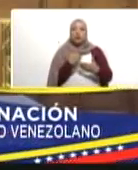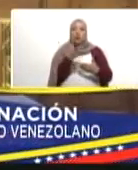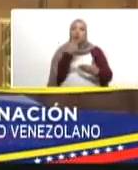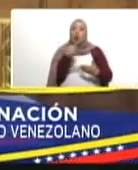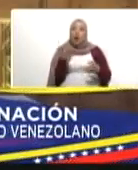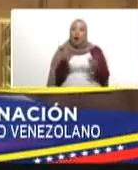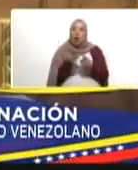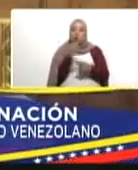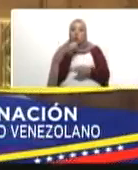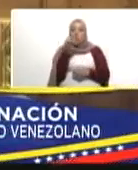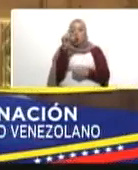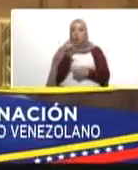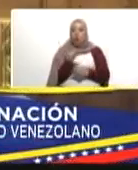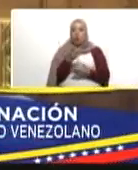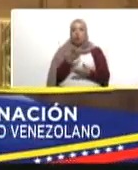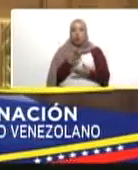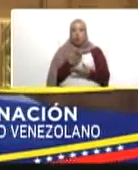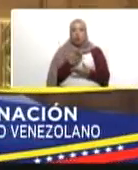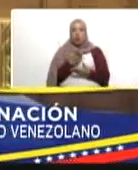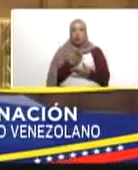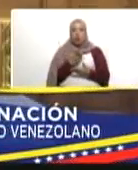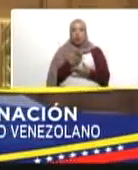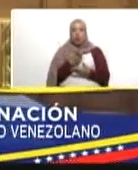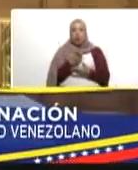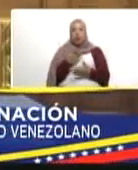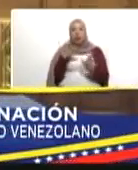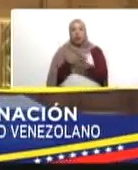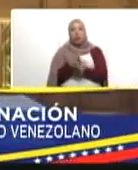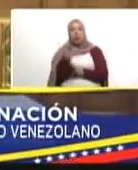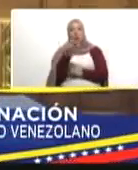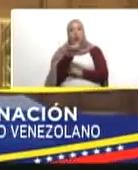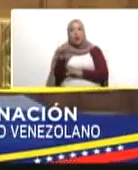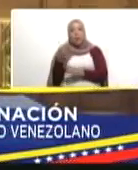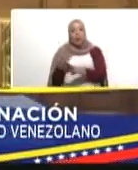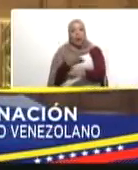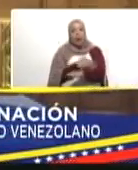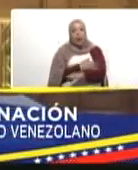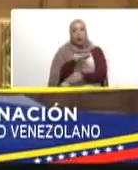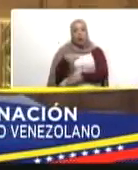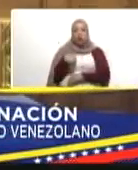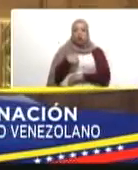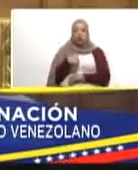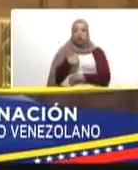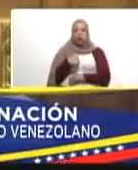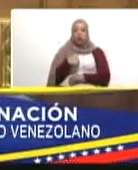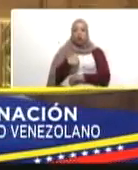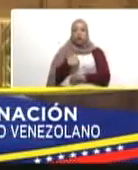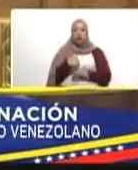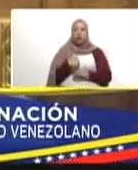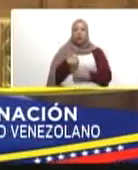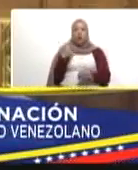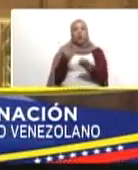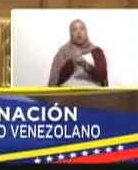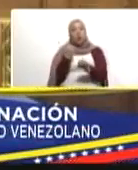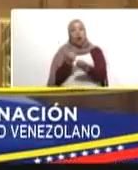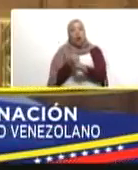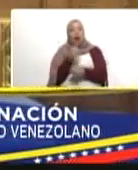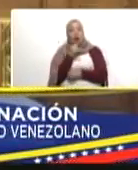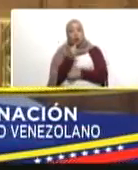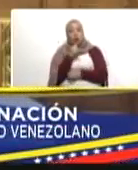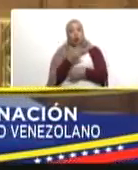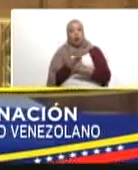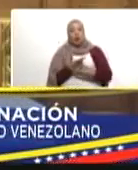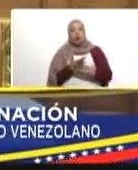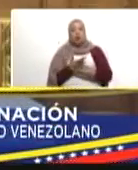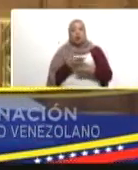pues le desma declara una semana antes ya nosotros estábamos encima haciendo las labores de de